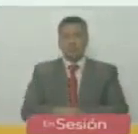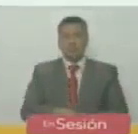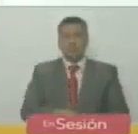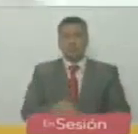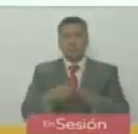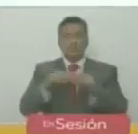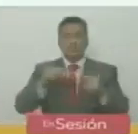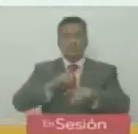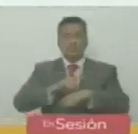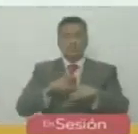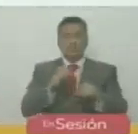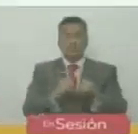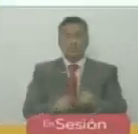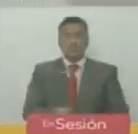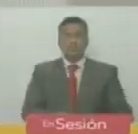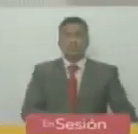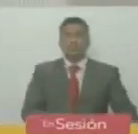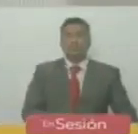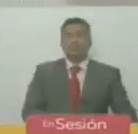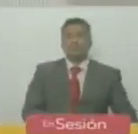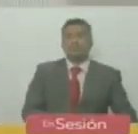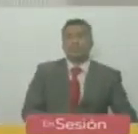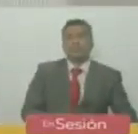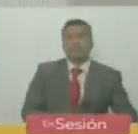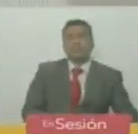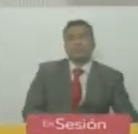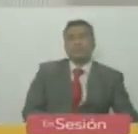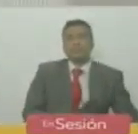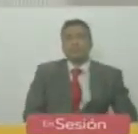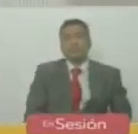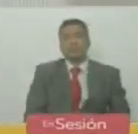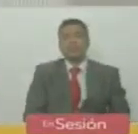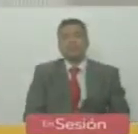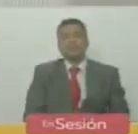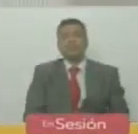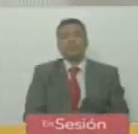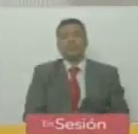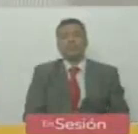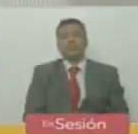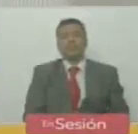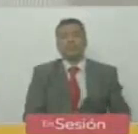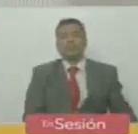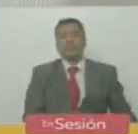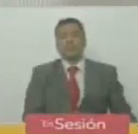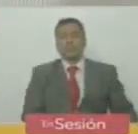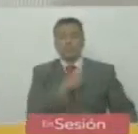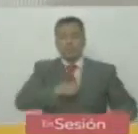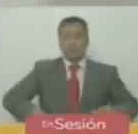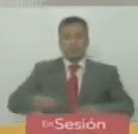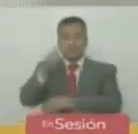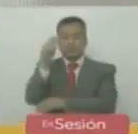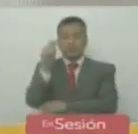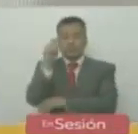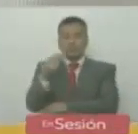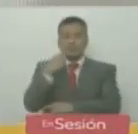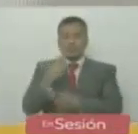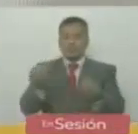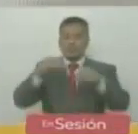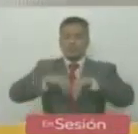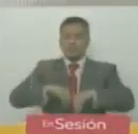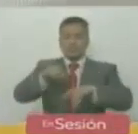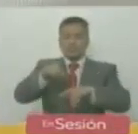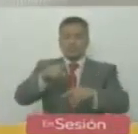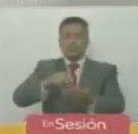todo, ciudadano presidente. Gracias, subsecretaria. En consideración, las honorables diputadas y los honorables diputados que estén de acuerdo